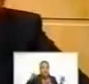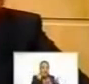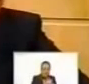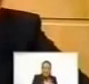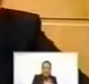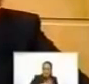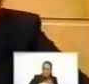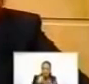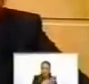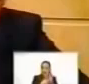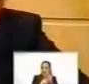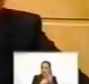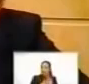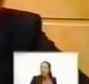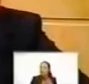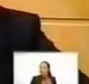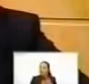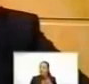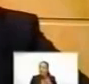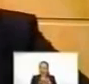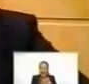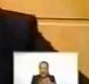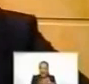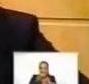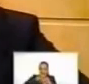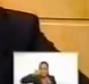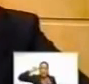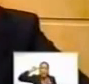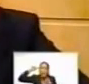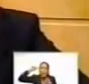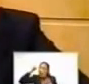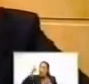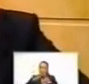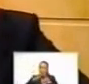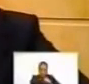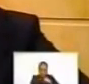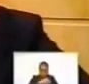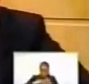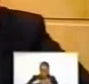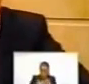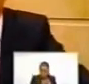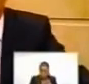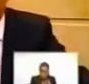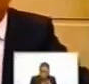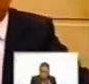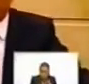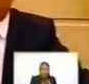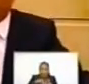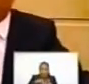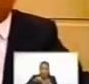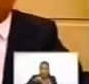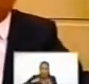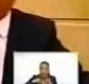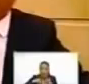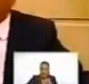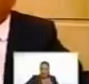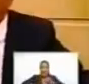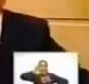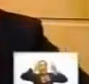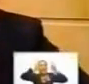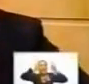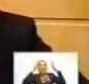hechos que se han confirmado aquí esta noche. Este es el tipo de gobierno y de ministros que tenemos. Y este es el aspirante que tiene el Partido